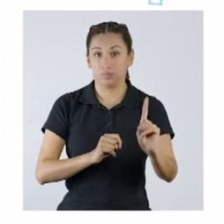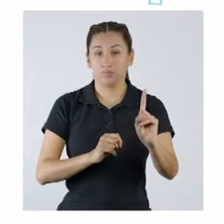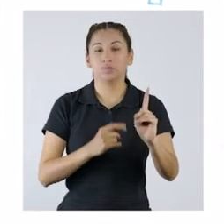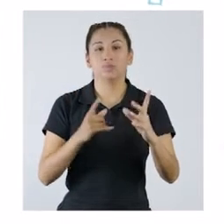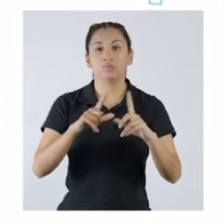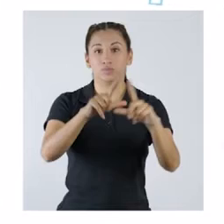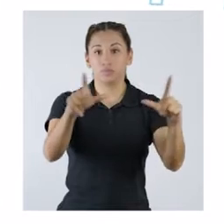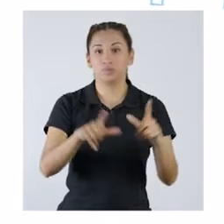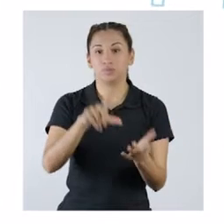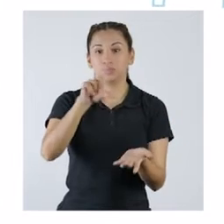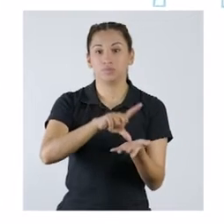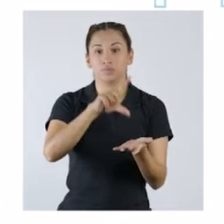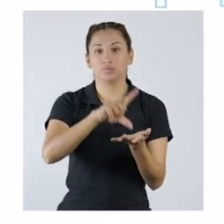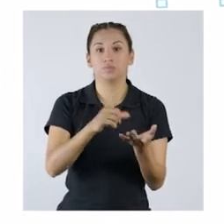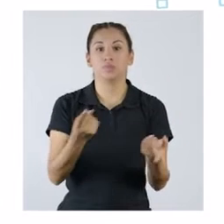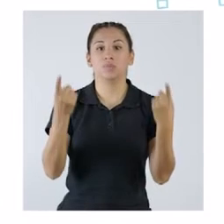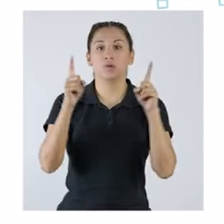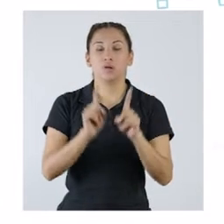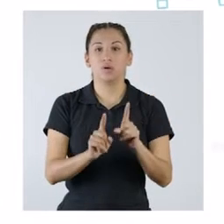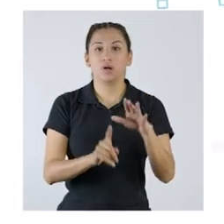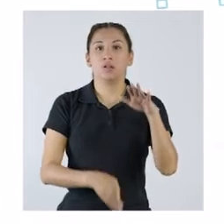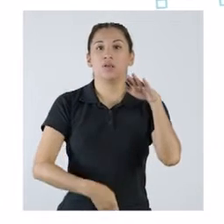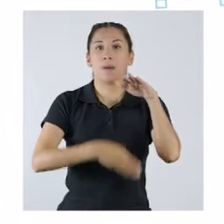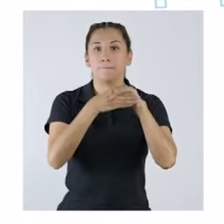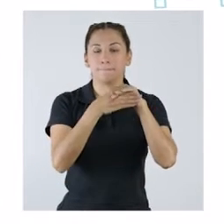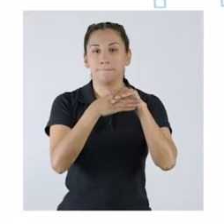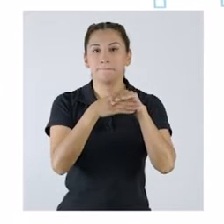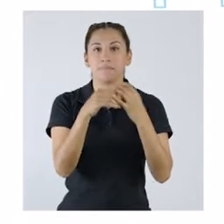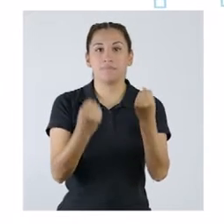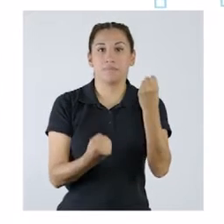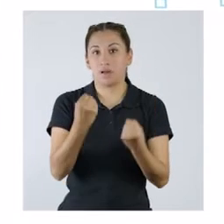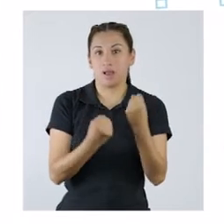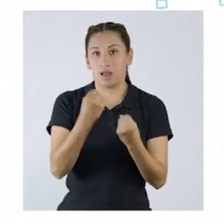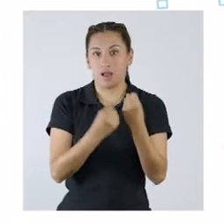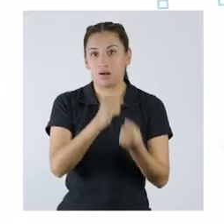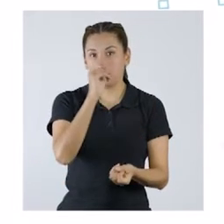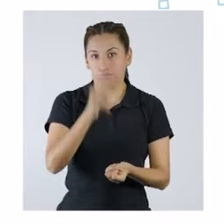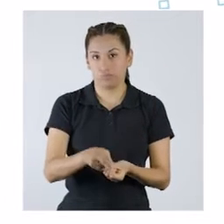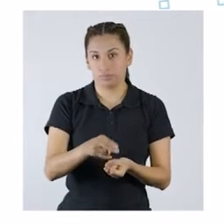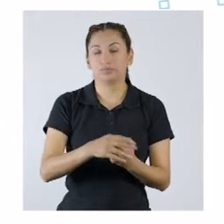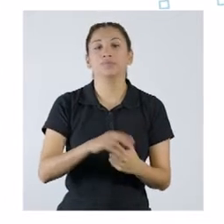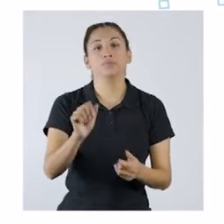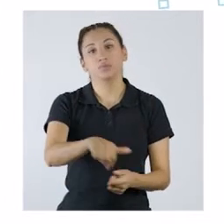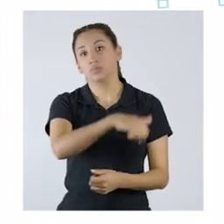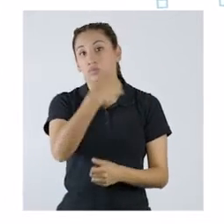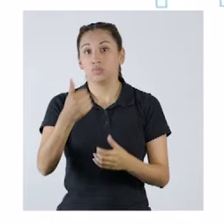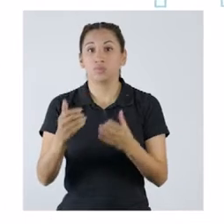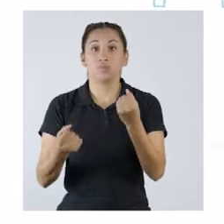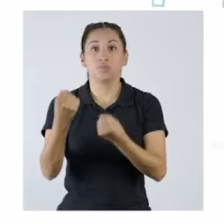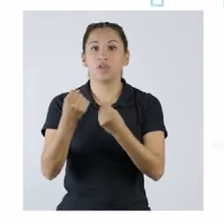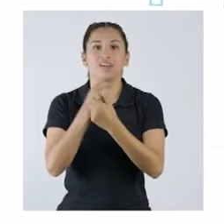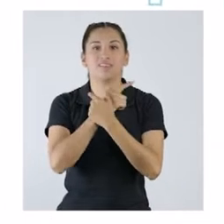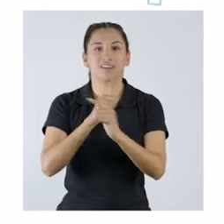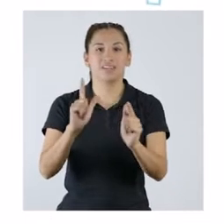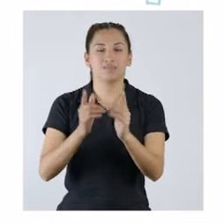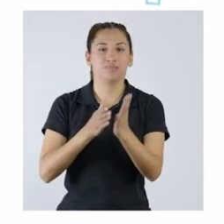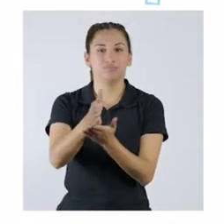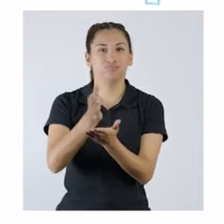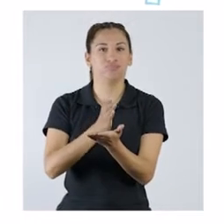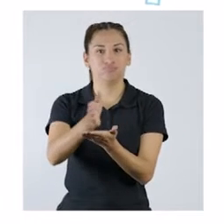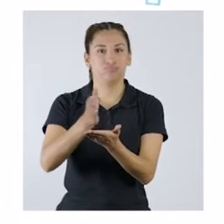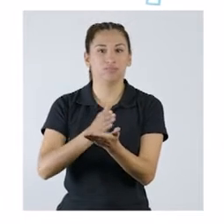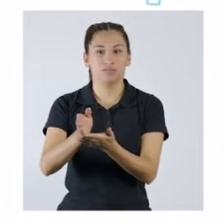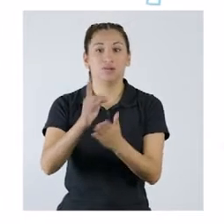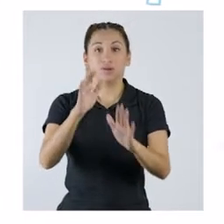Una es de la ciudad de Lima cuando hubo restricción vehicular y la otra de cuando no había restricción